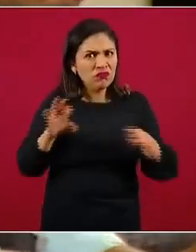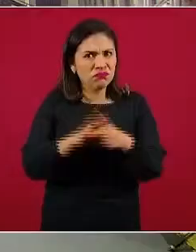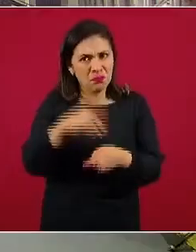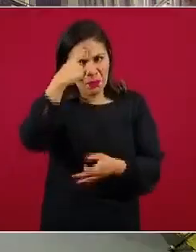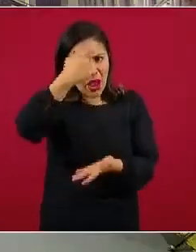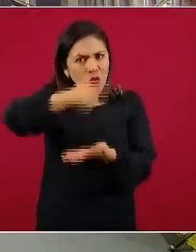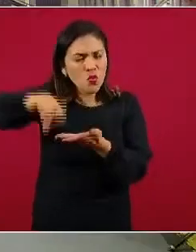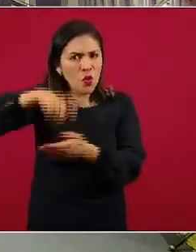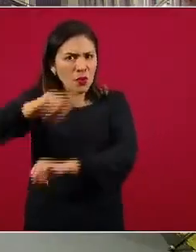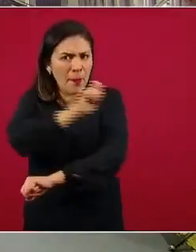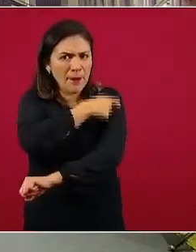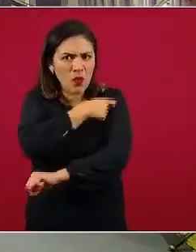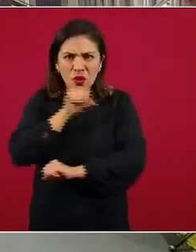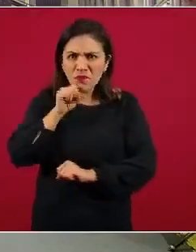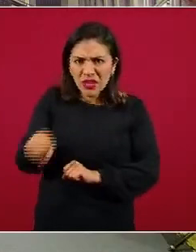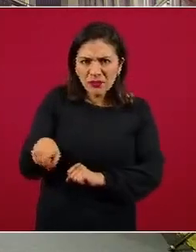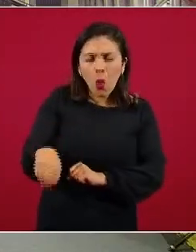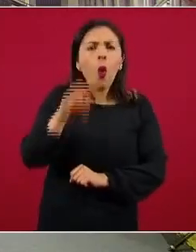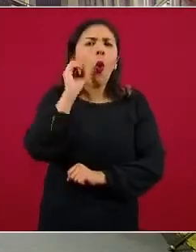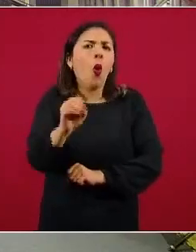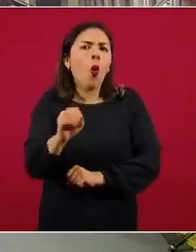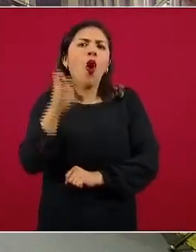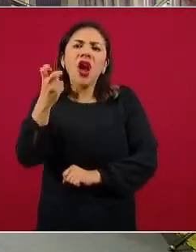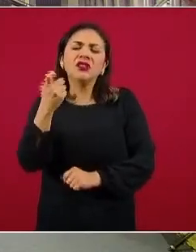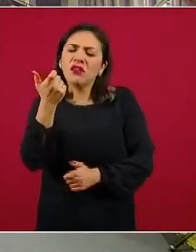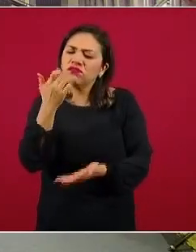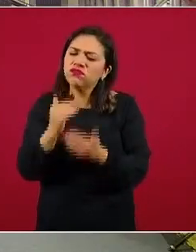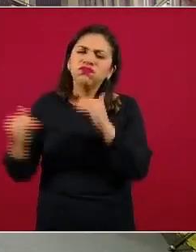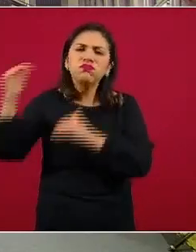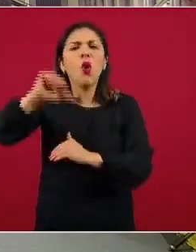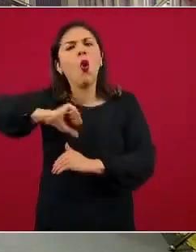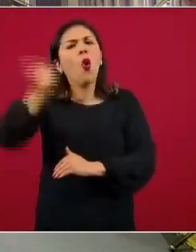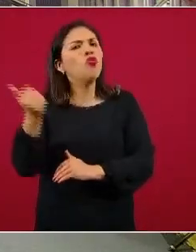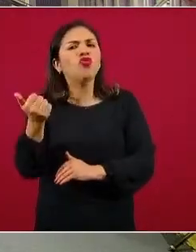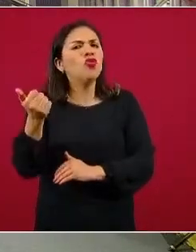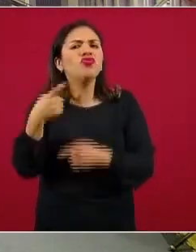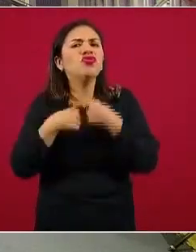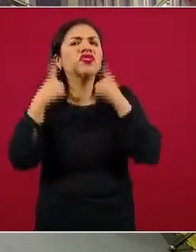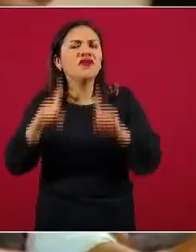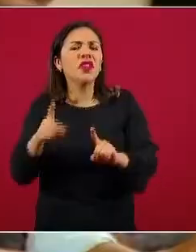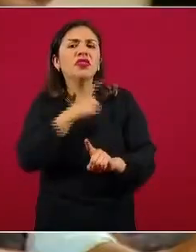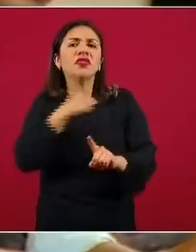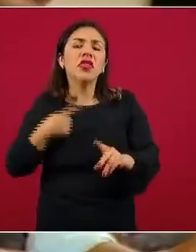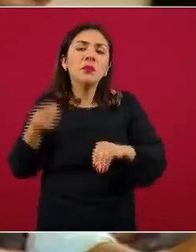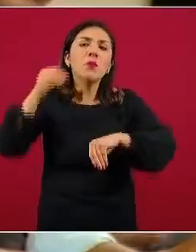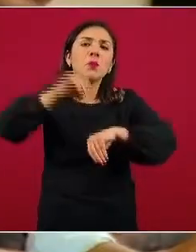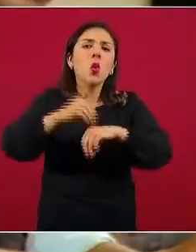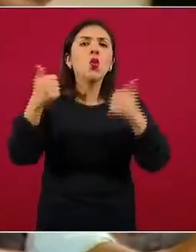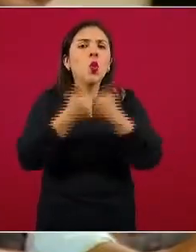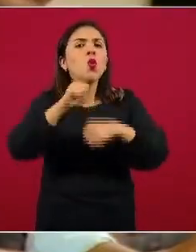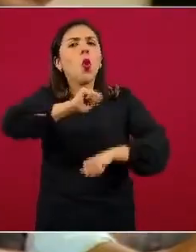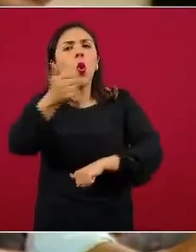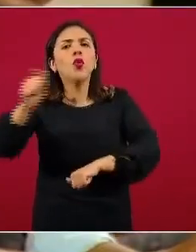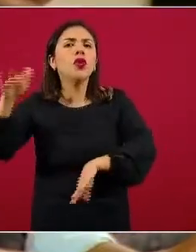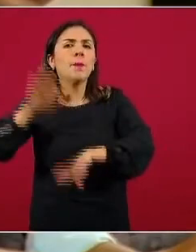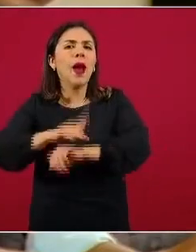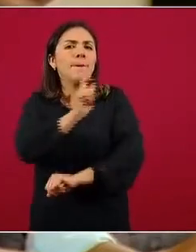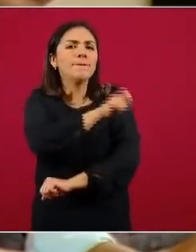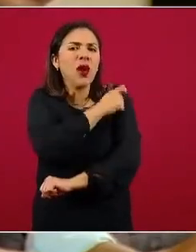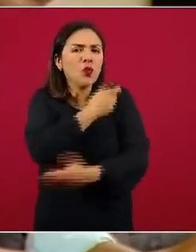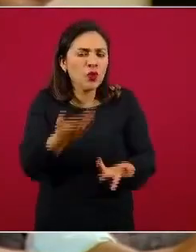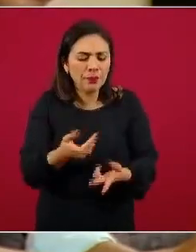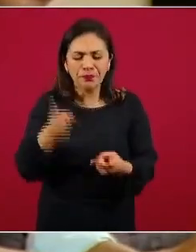la compra de esta vacuna o es un fondo mayor, tiene que incluir a otras vacunas.